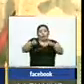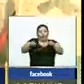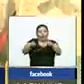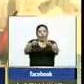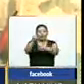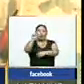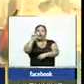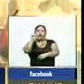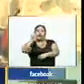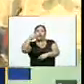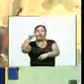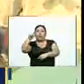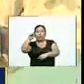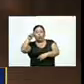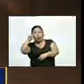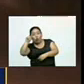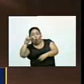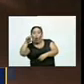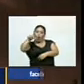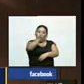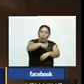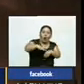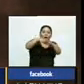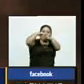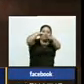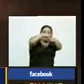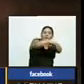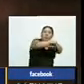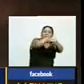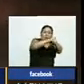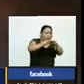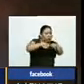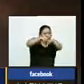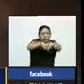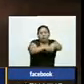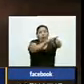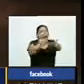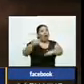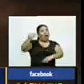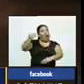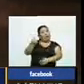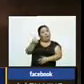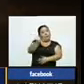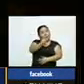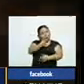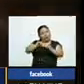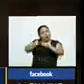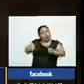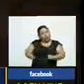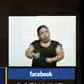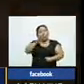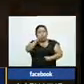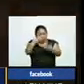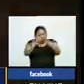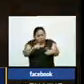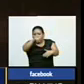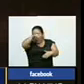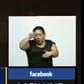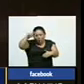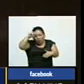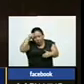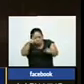el cerrón en Chalatenango. Las autoridades de ese entonces sostuvieron que sí se cumplió con las obras de mitigación.